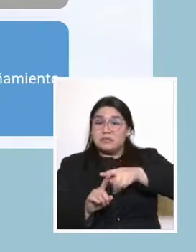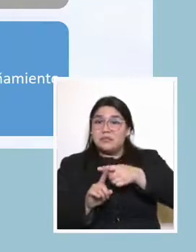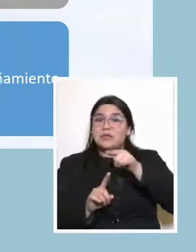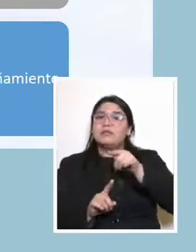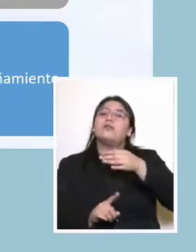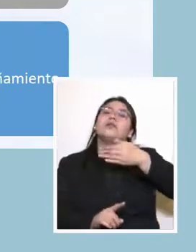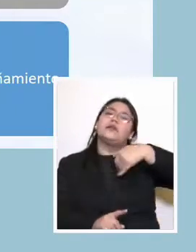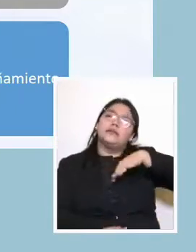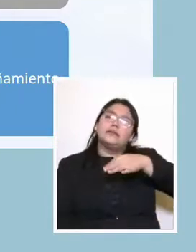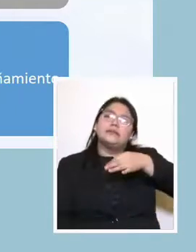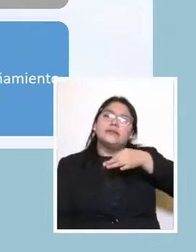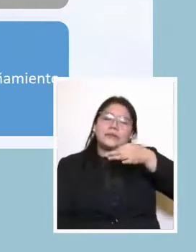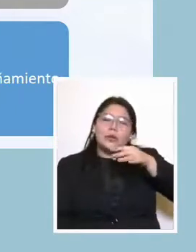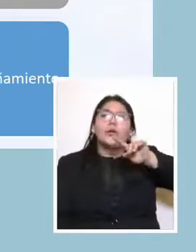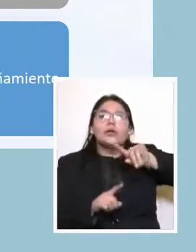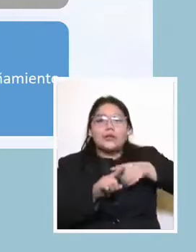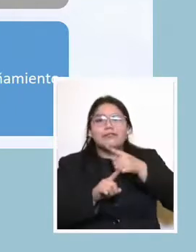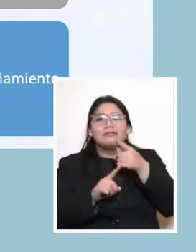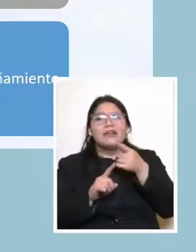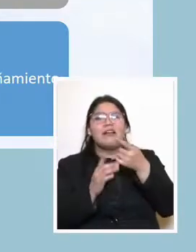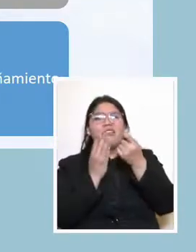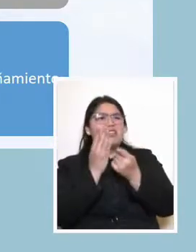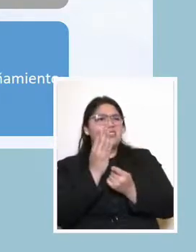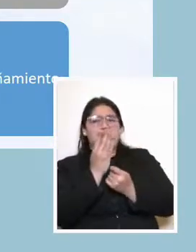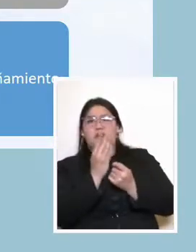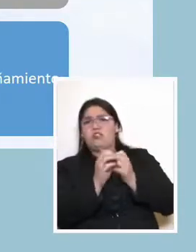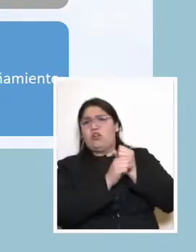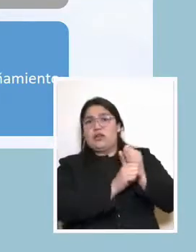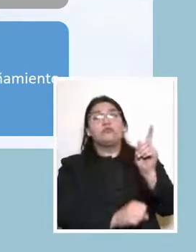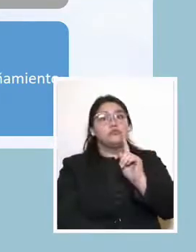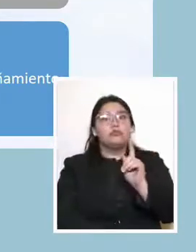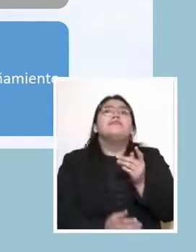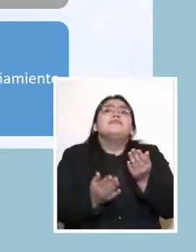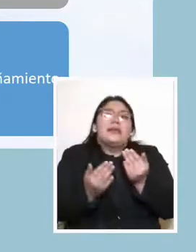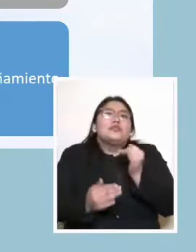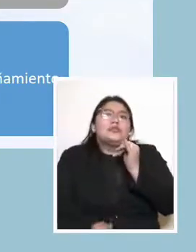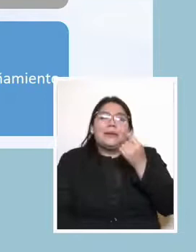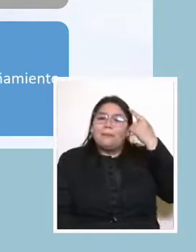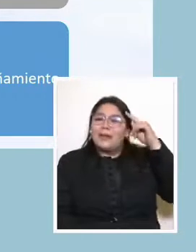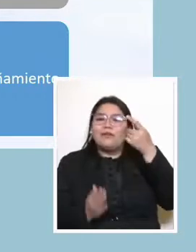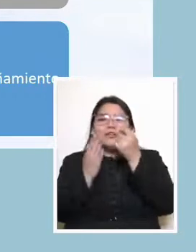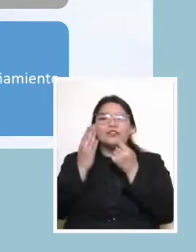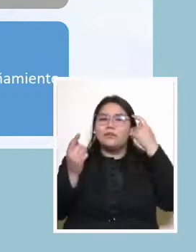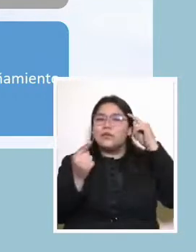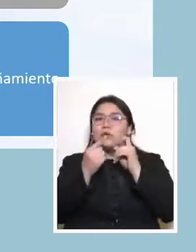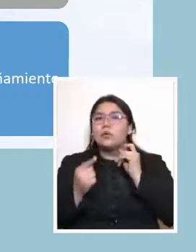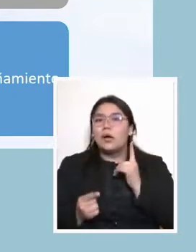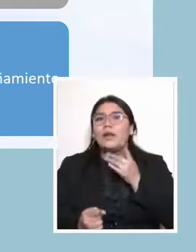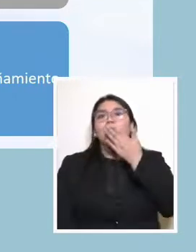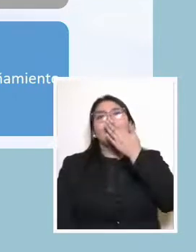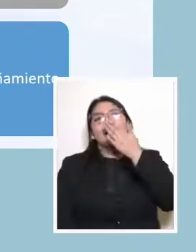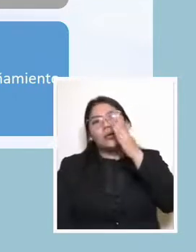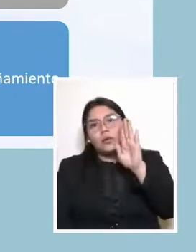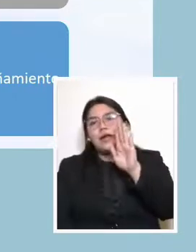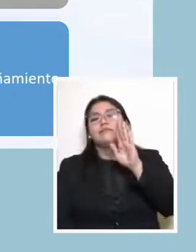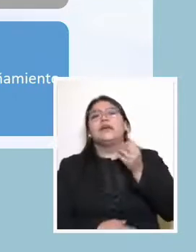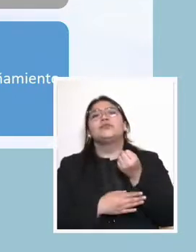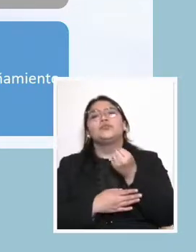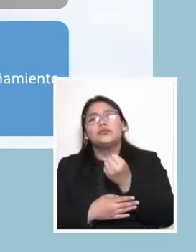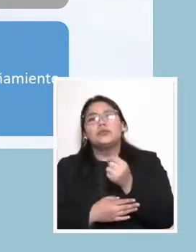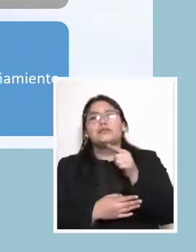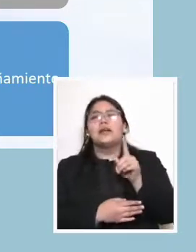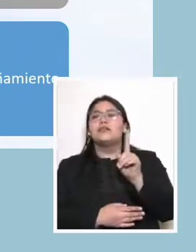evaluaciones, tienen que haberlas, pero para informar, para mejorar. en ningún caso para categorizar y para hacer